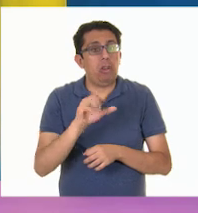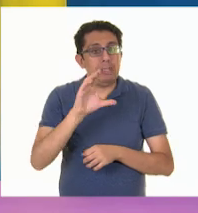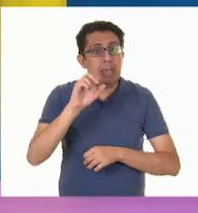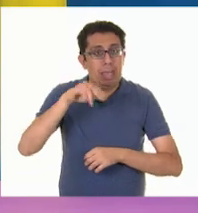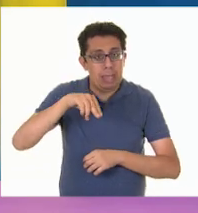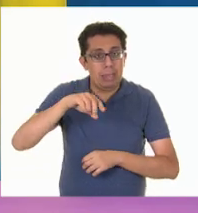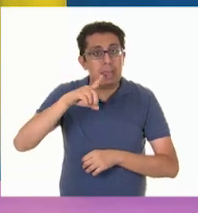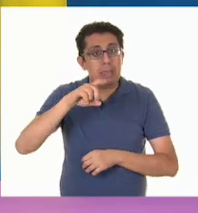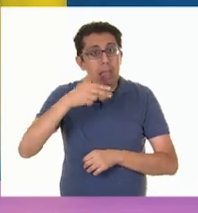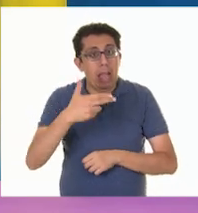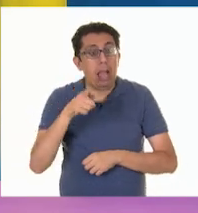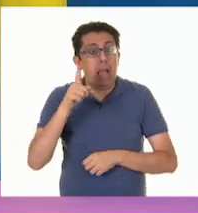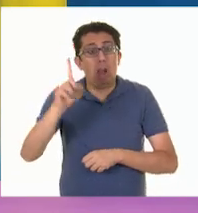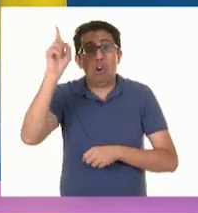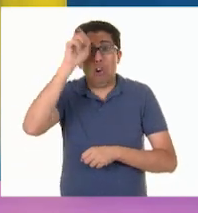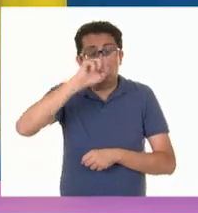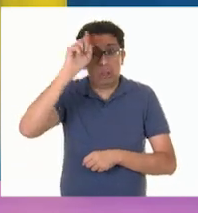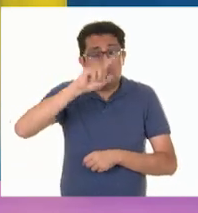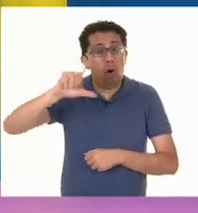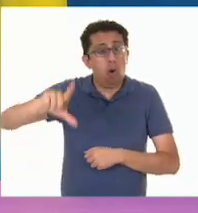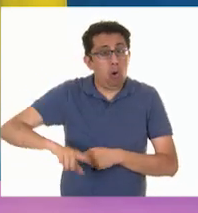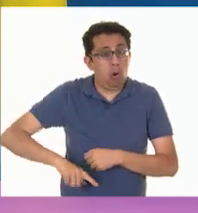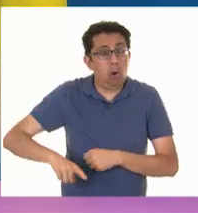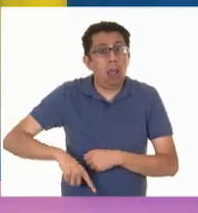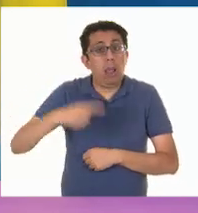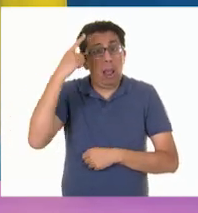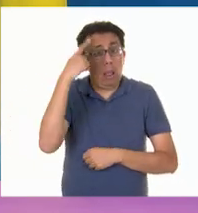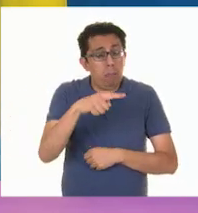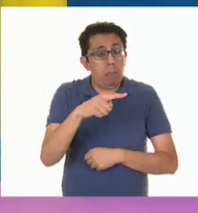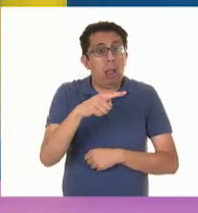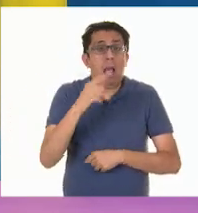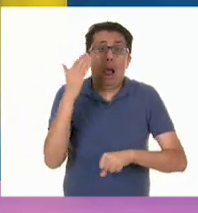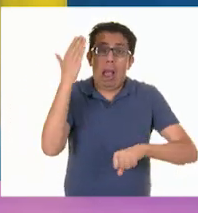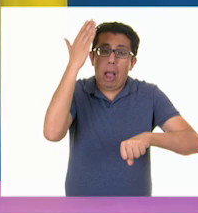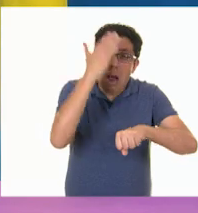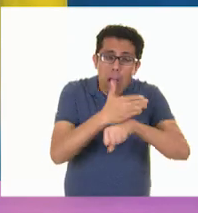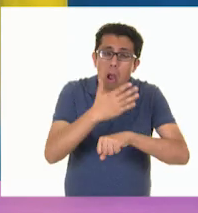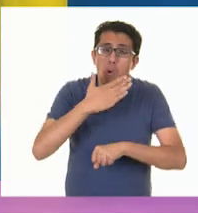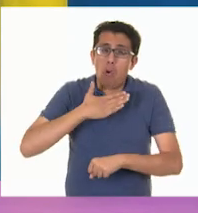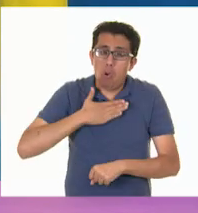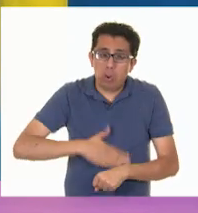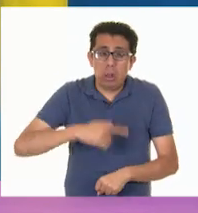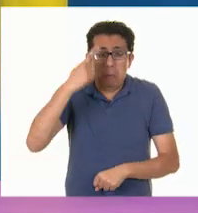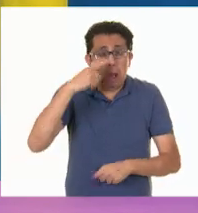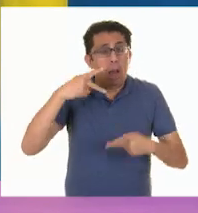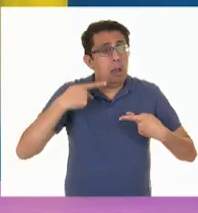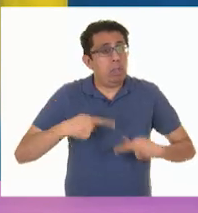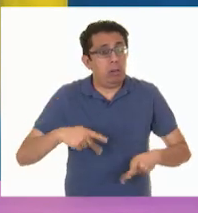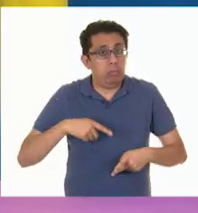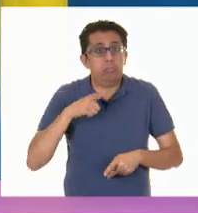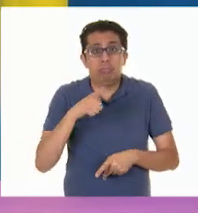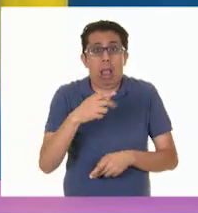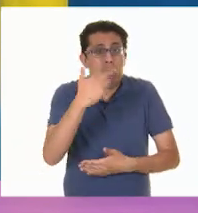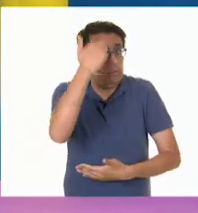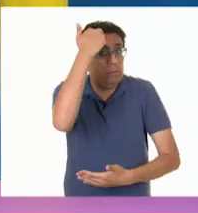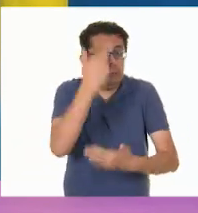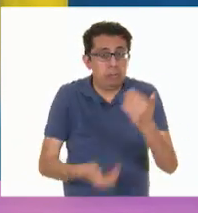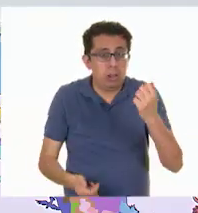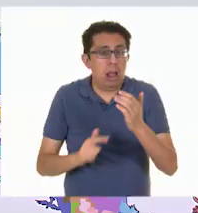los Derechos Humanos realiza al Estado sobre la aplicación de sanciones justas a las personas que cometen este tipo de